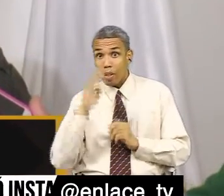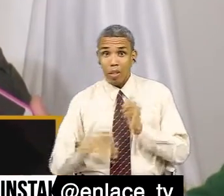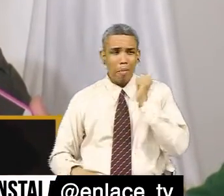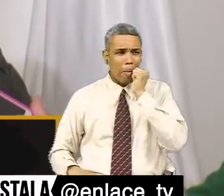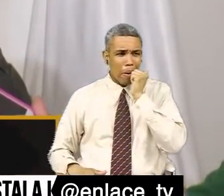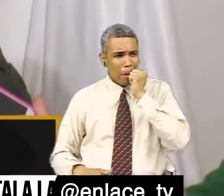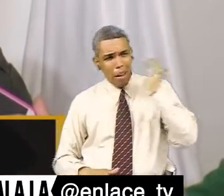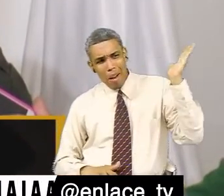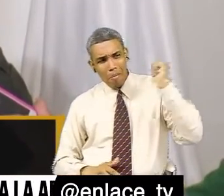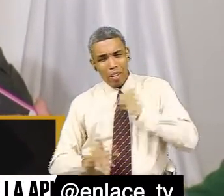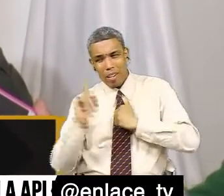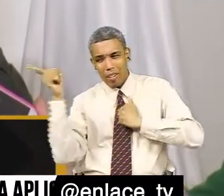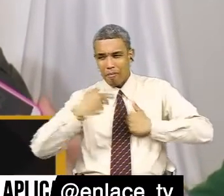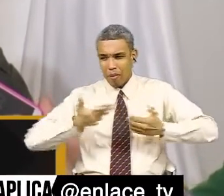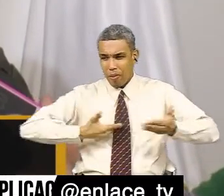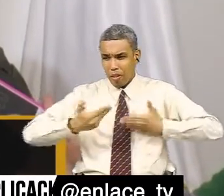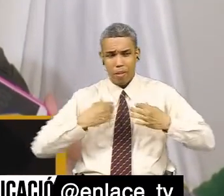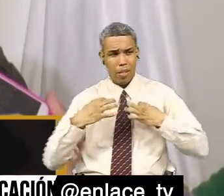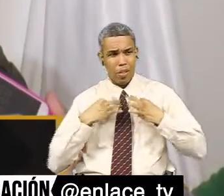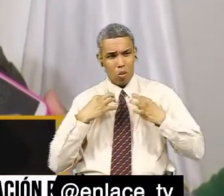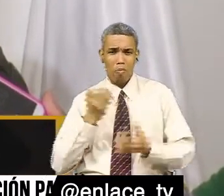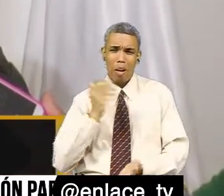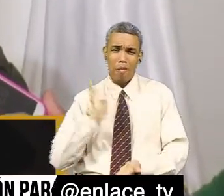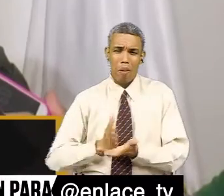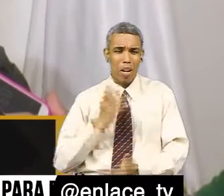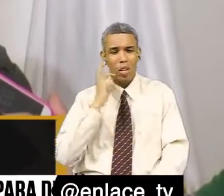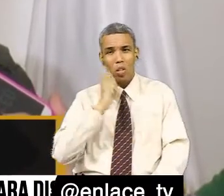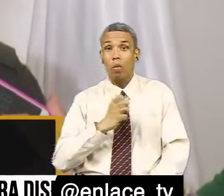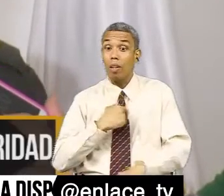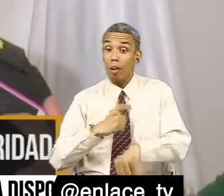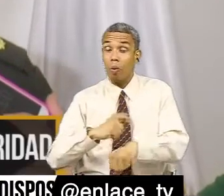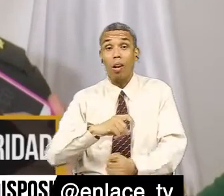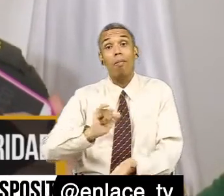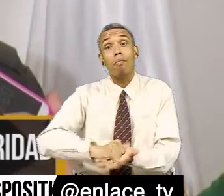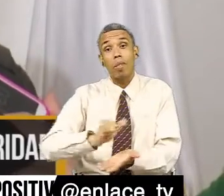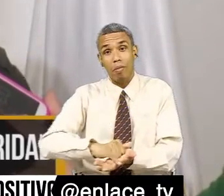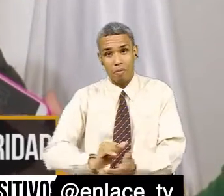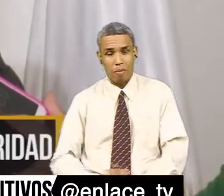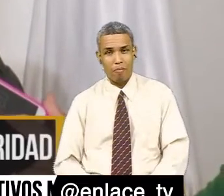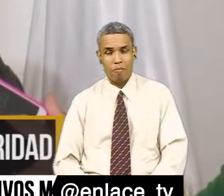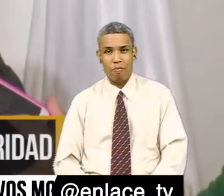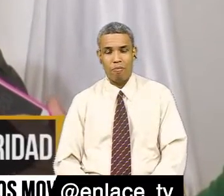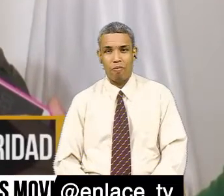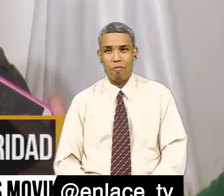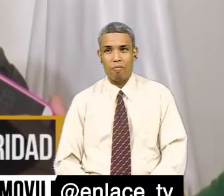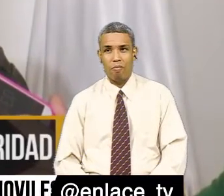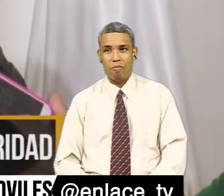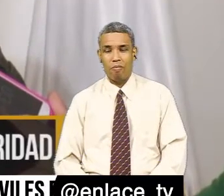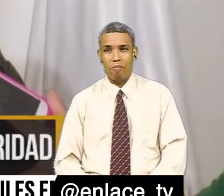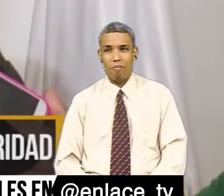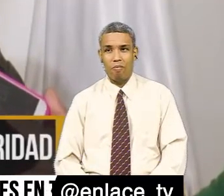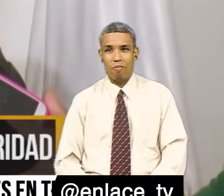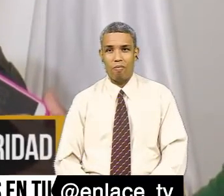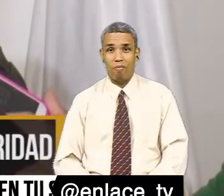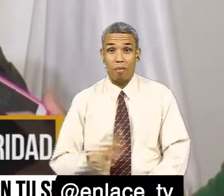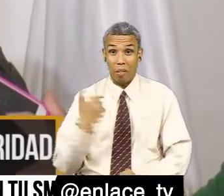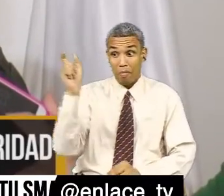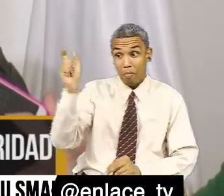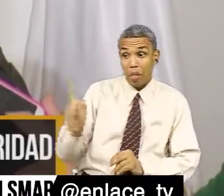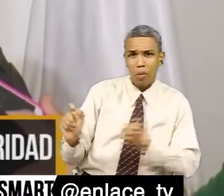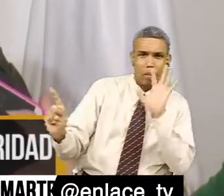un establecimiento comercial de una venta de ropa, en la cual pretendía sustraer algunos de estos elementos. Esta persona fue conducida